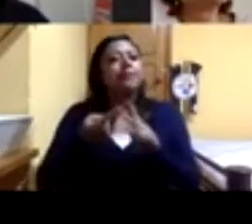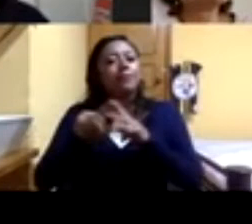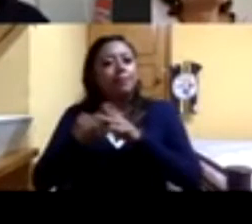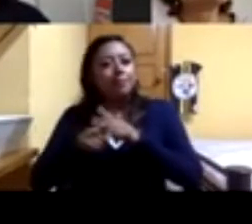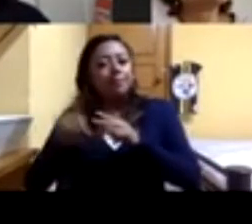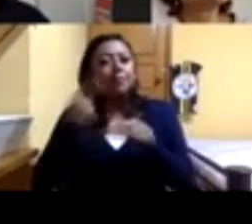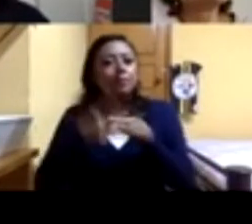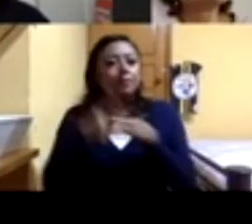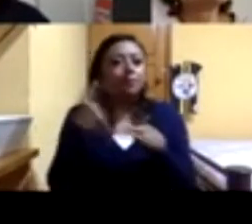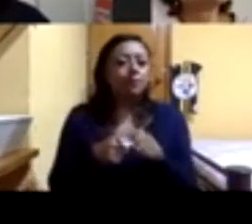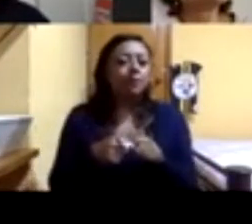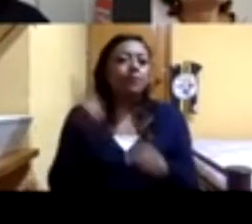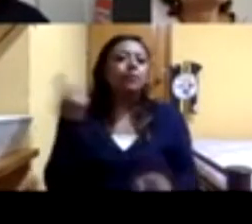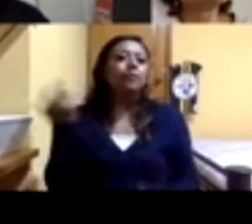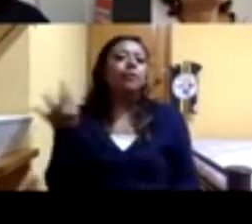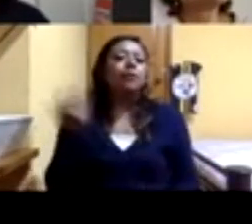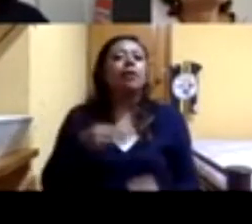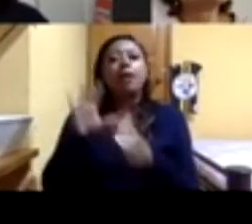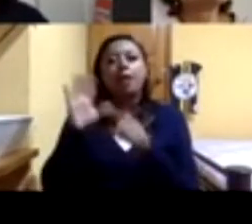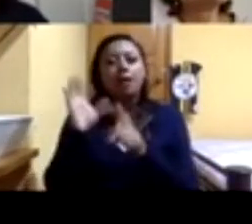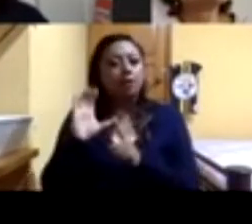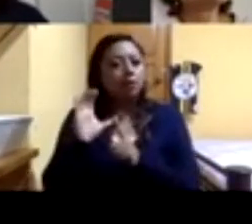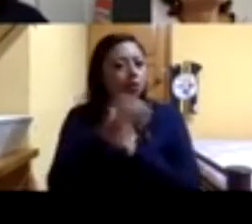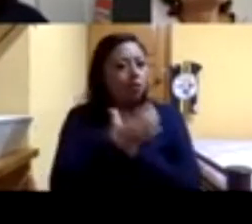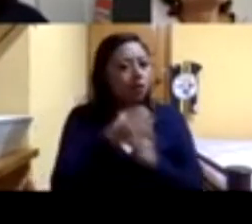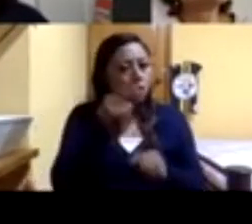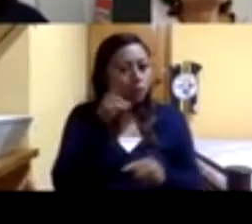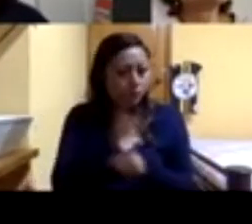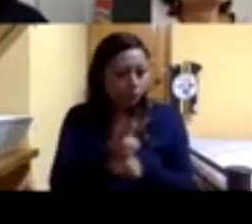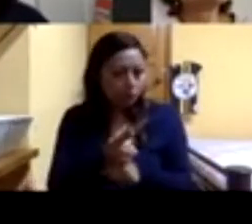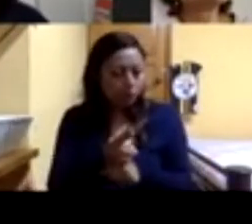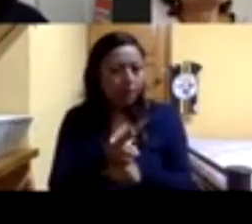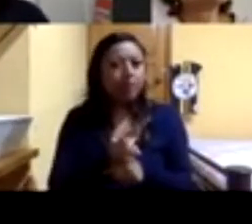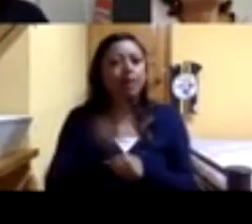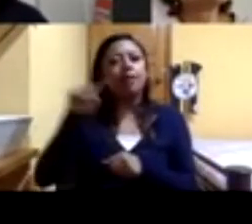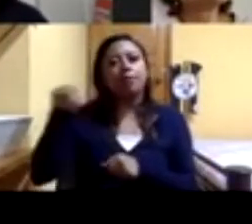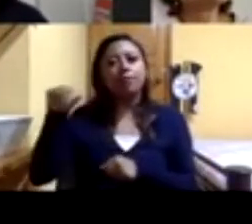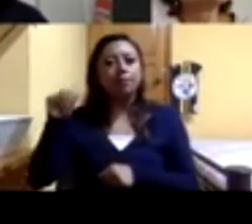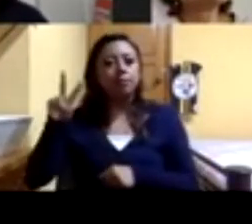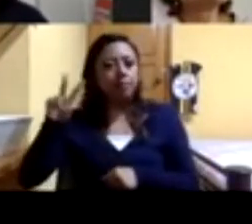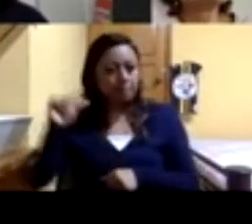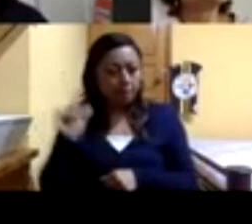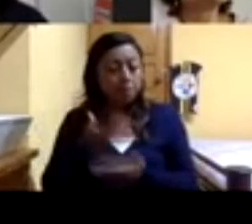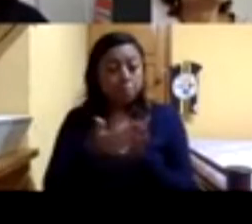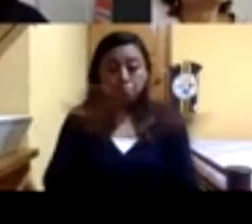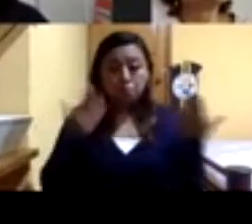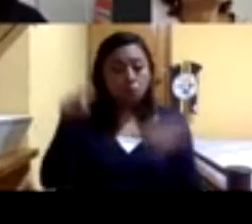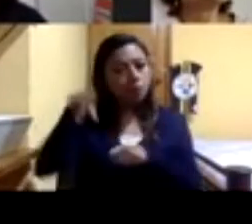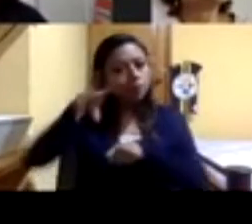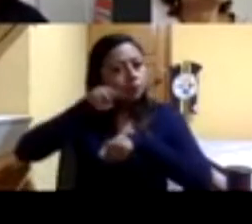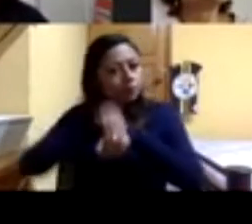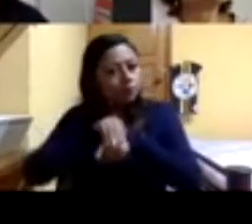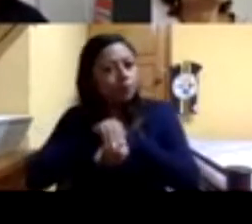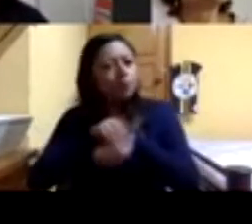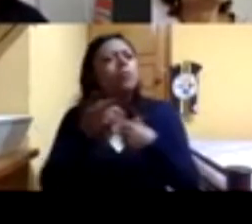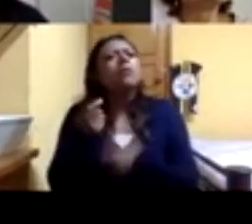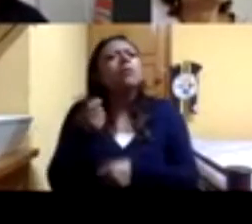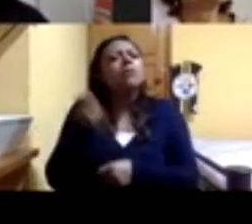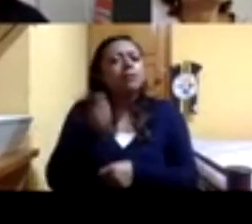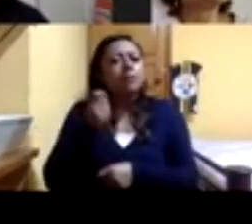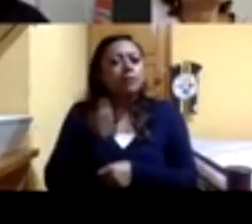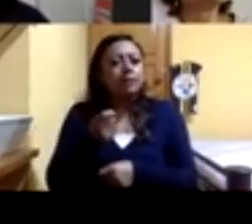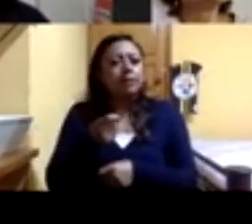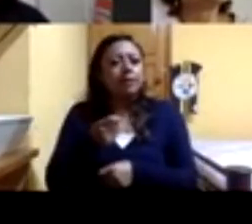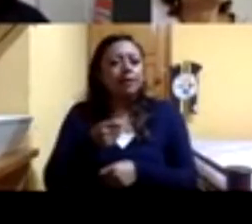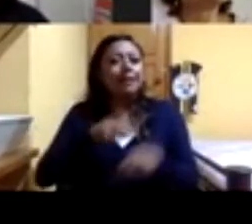apoyo de las diputadas y los diputados, lo que va a permitir justamente es romper ese